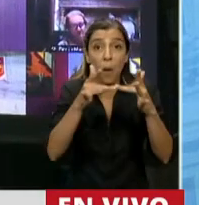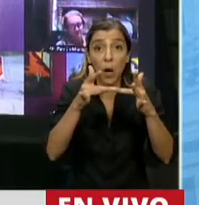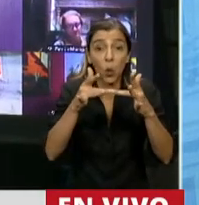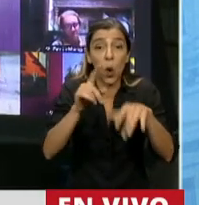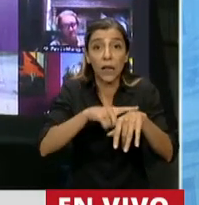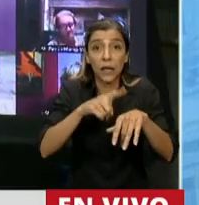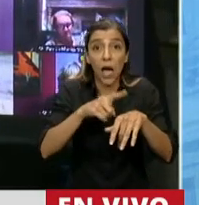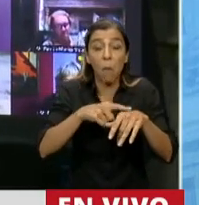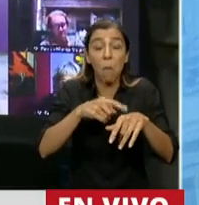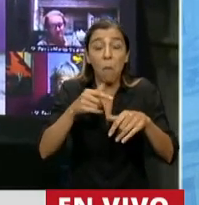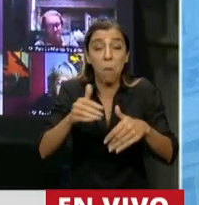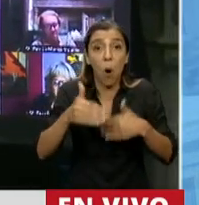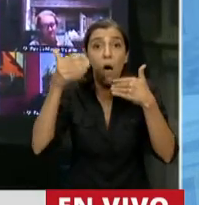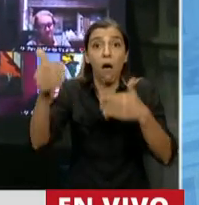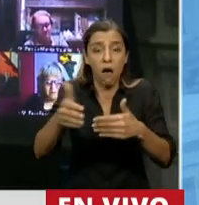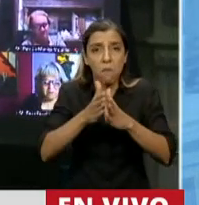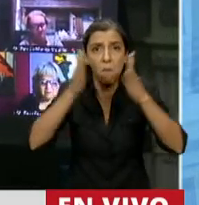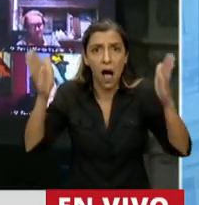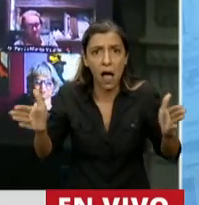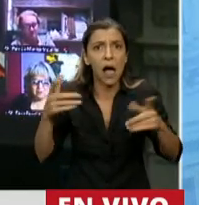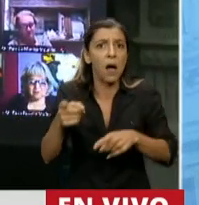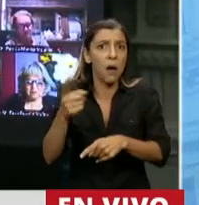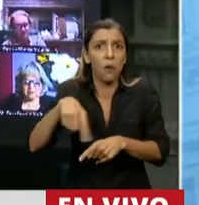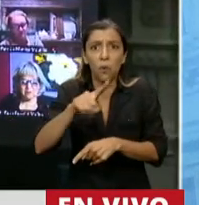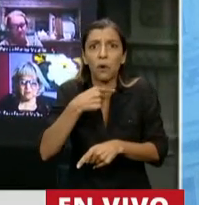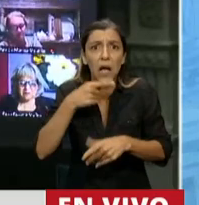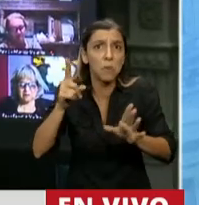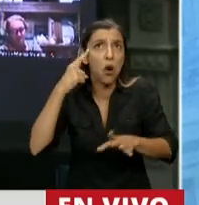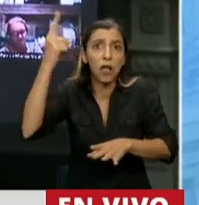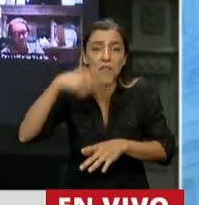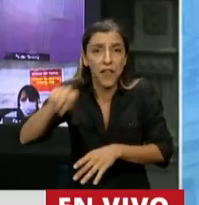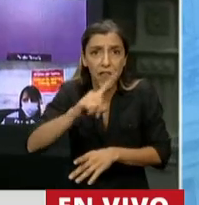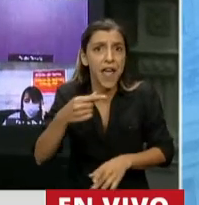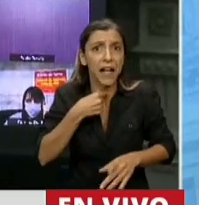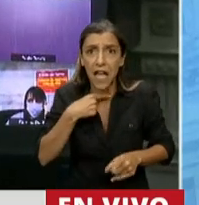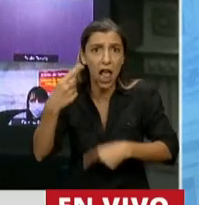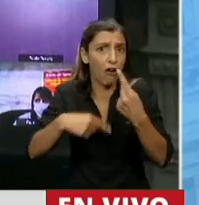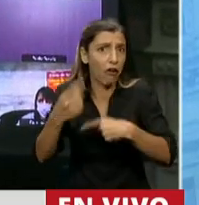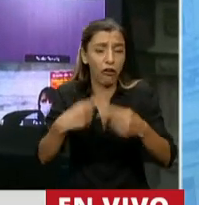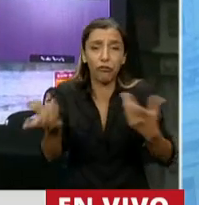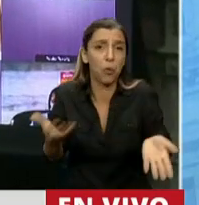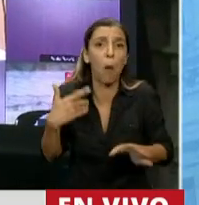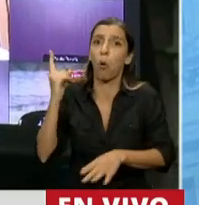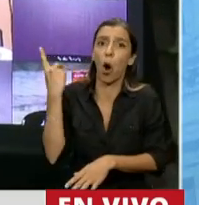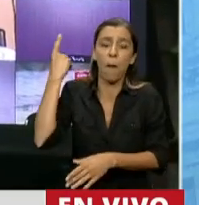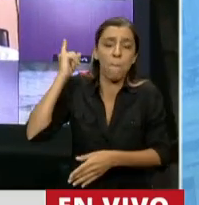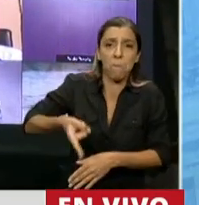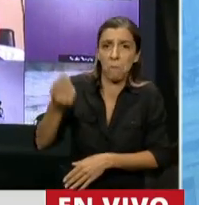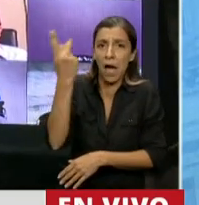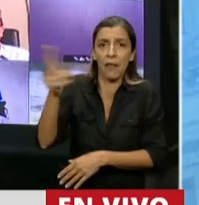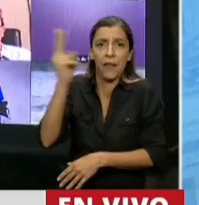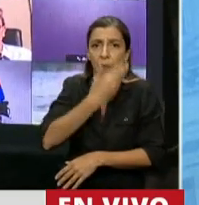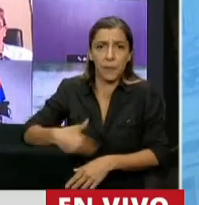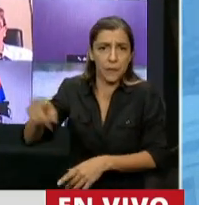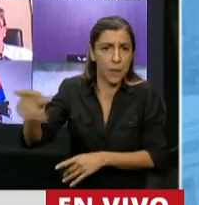labor parlamentaria, con la sola idea de que hay que seguir porque hay que cumplir la orden de la vicepresidente con la avanzada a